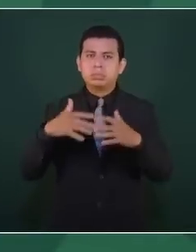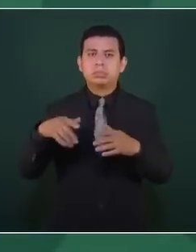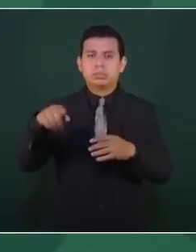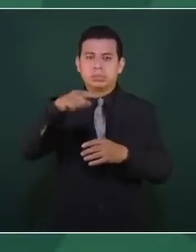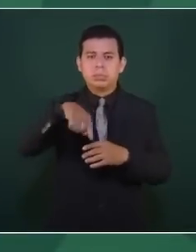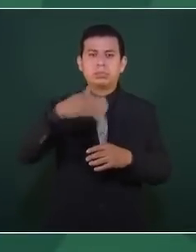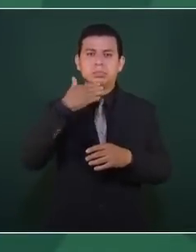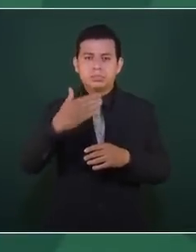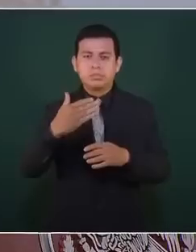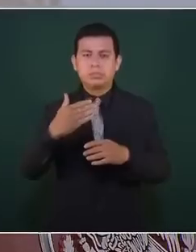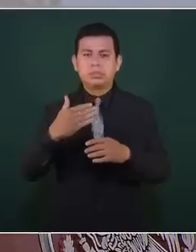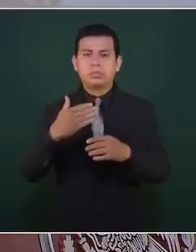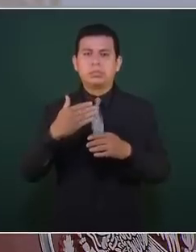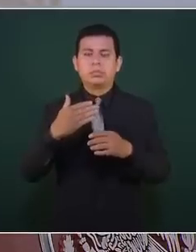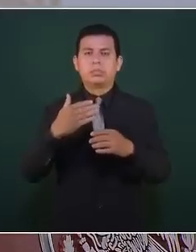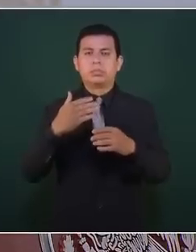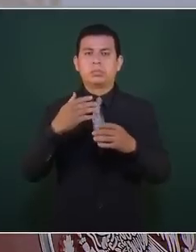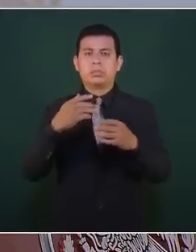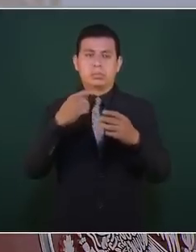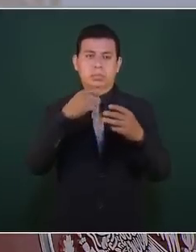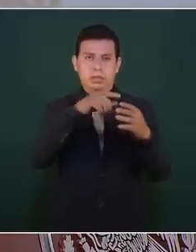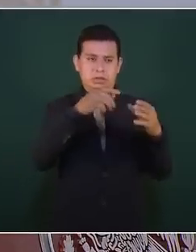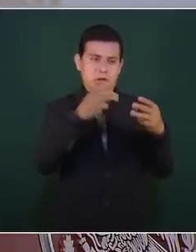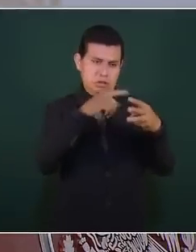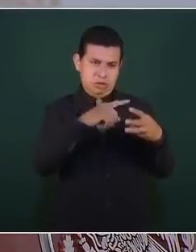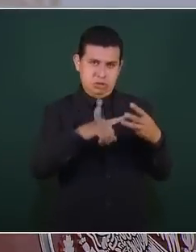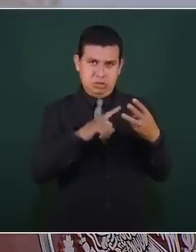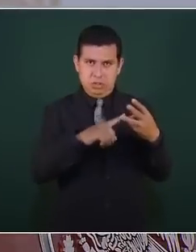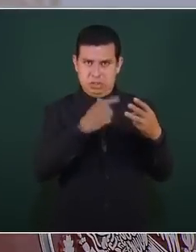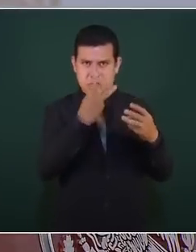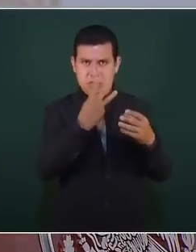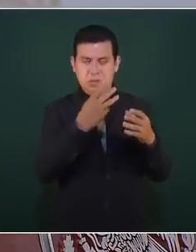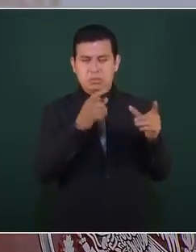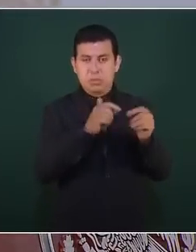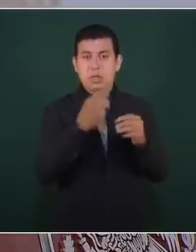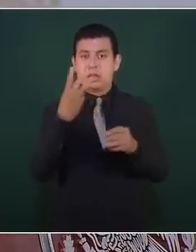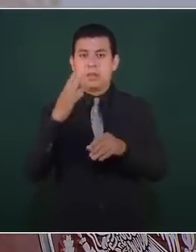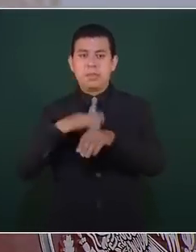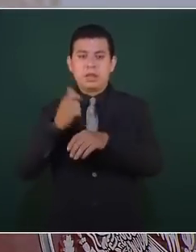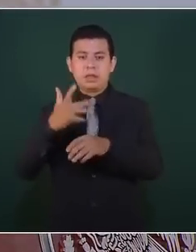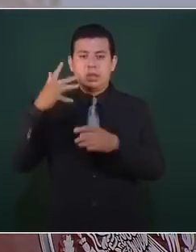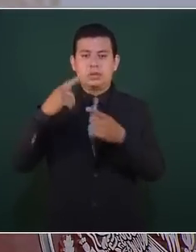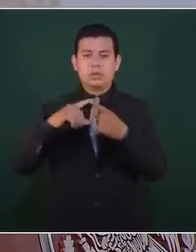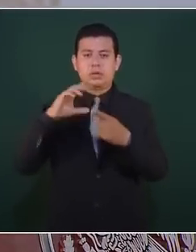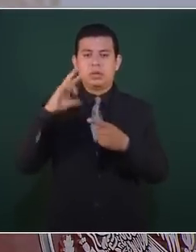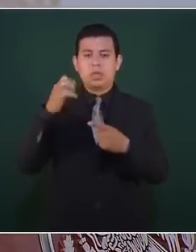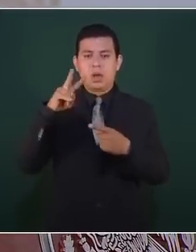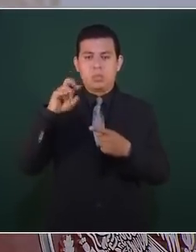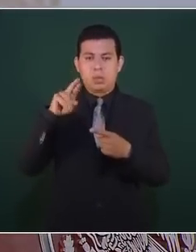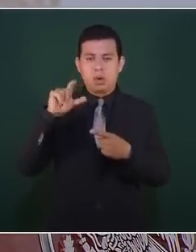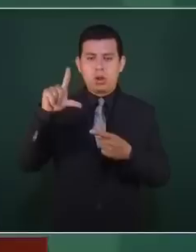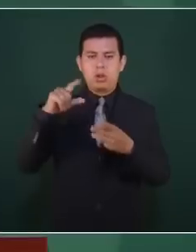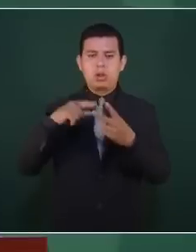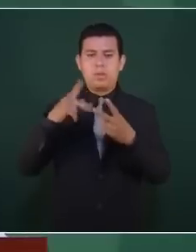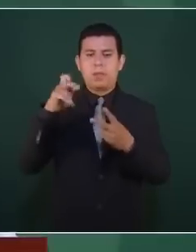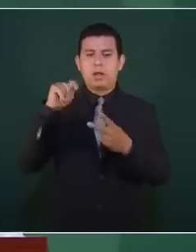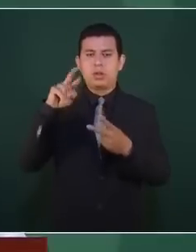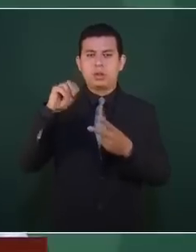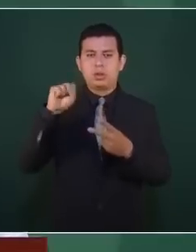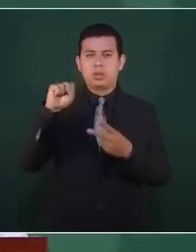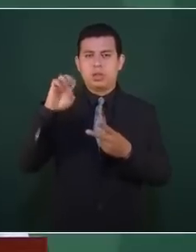Rendichicas, mientras que las 3 más careras en esta semana fue Redco, Chevron y